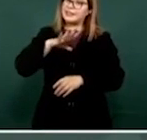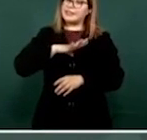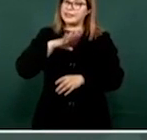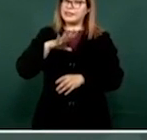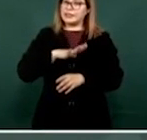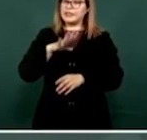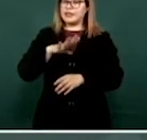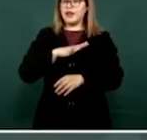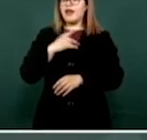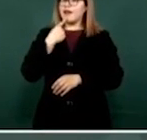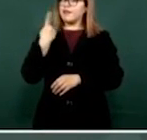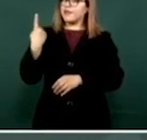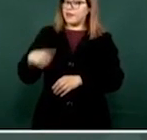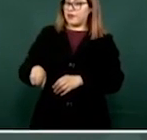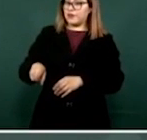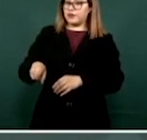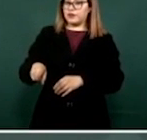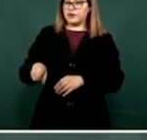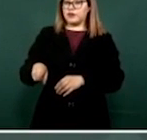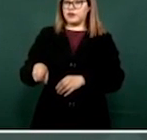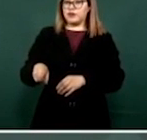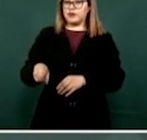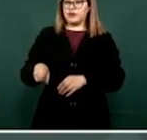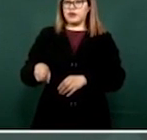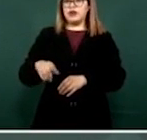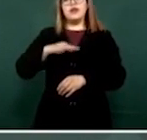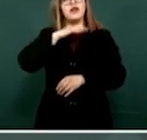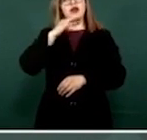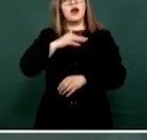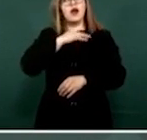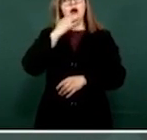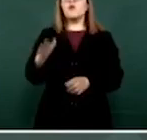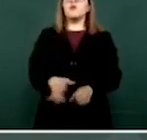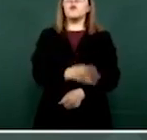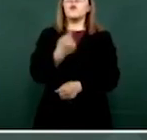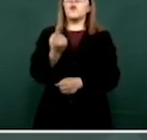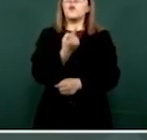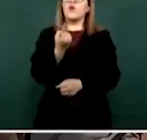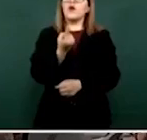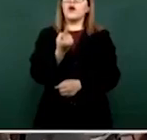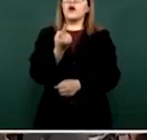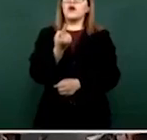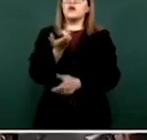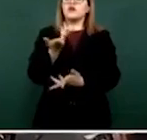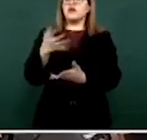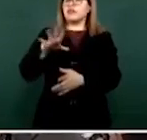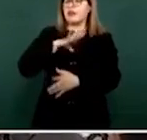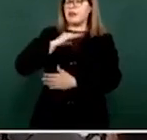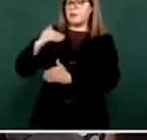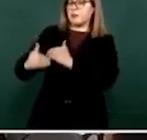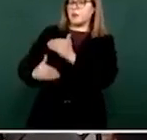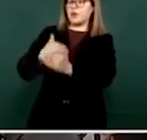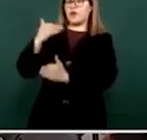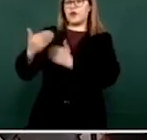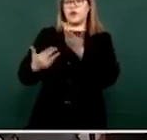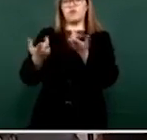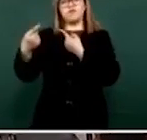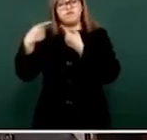denuncias de corrupción, porque hubieron procesos de licitación